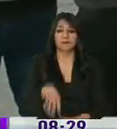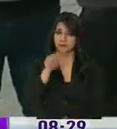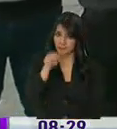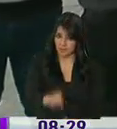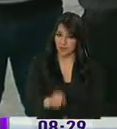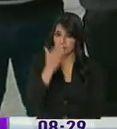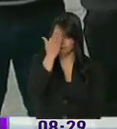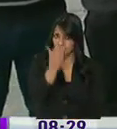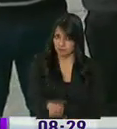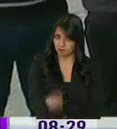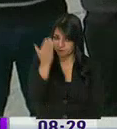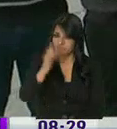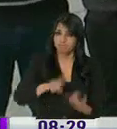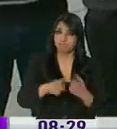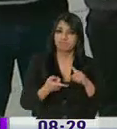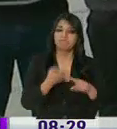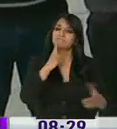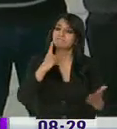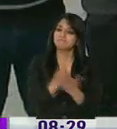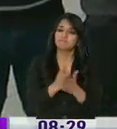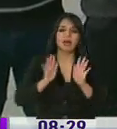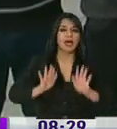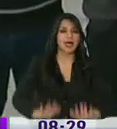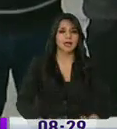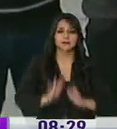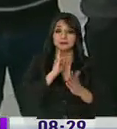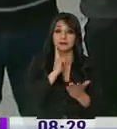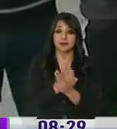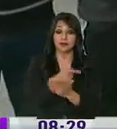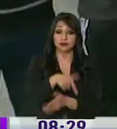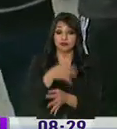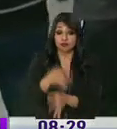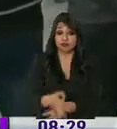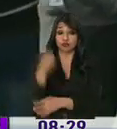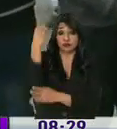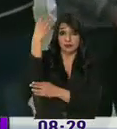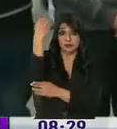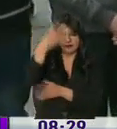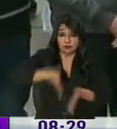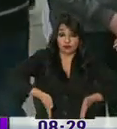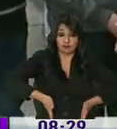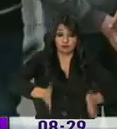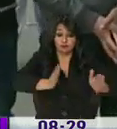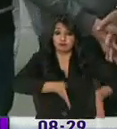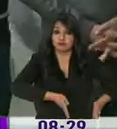días, televidentes, es la realidad. Hay un semáforo aquí en la mitad